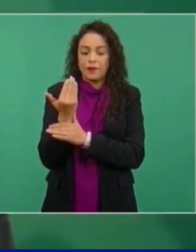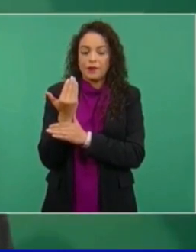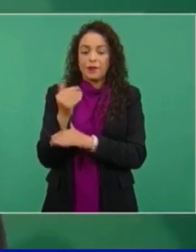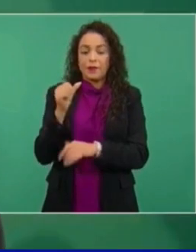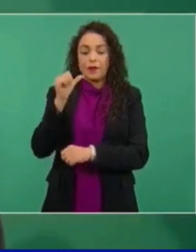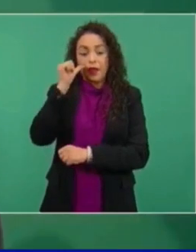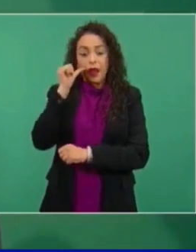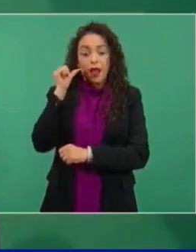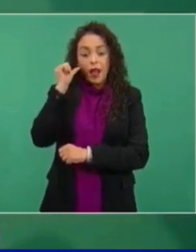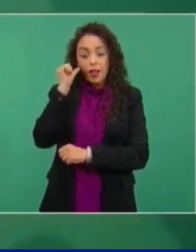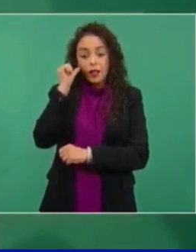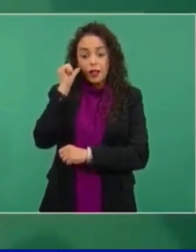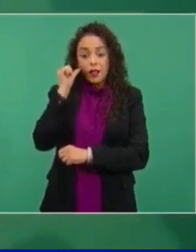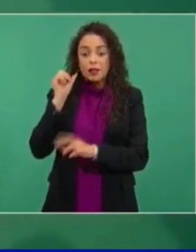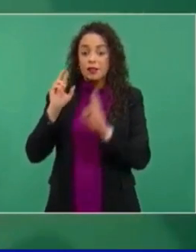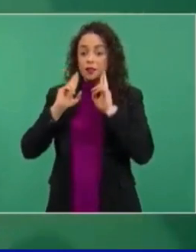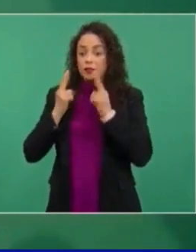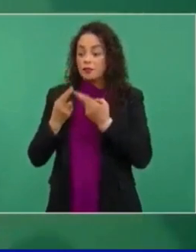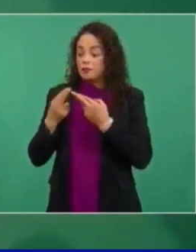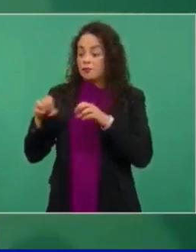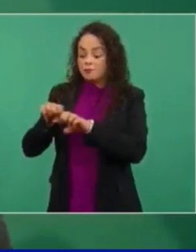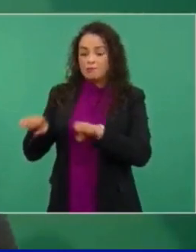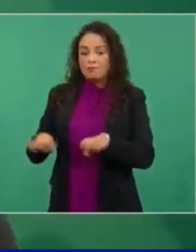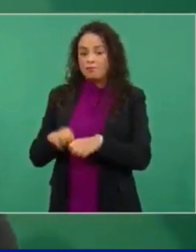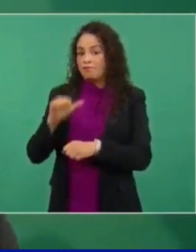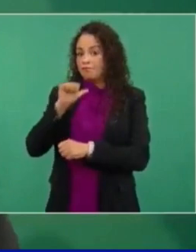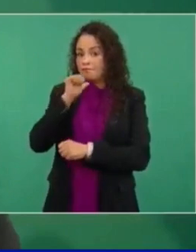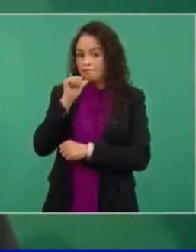reunión de gabinete ni mañanera,